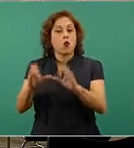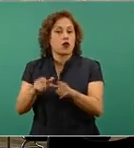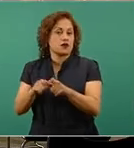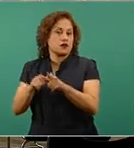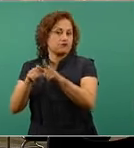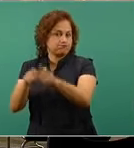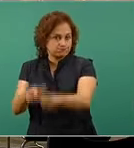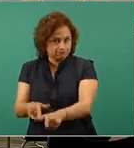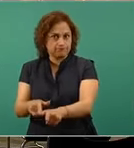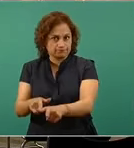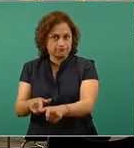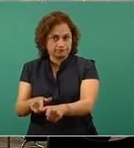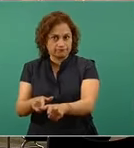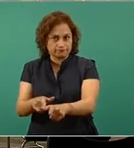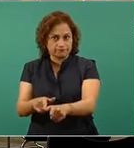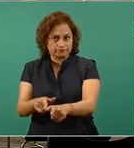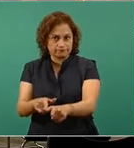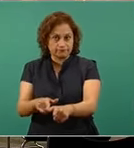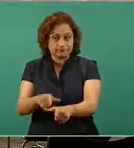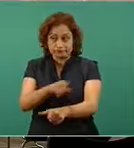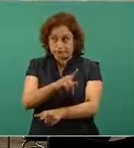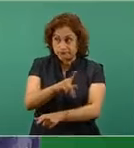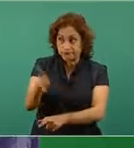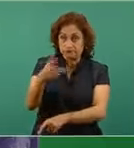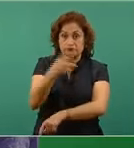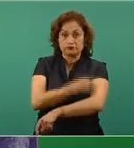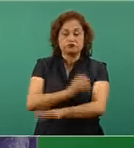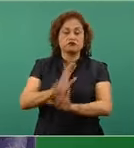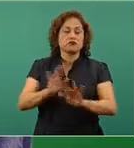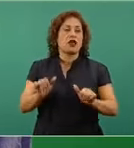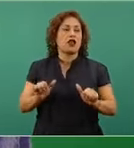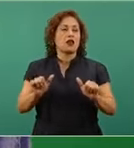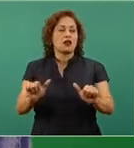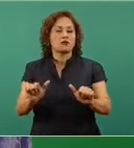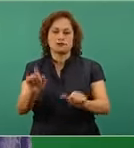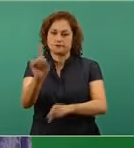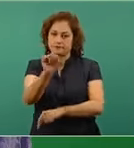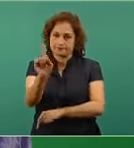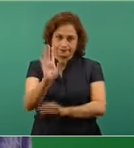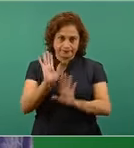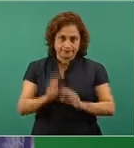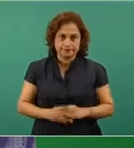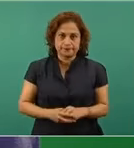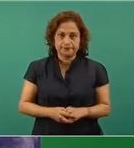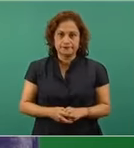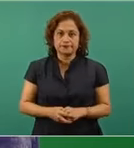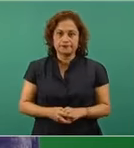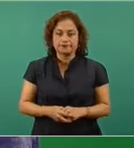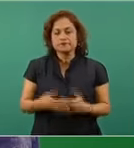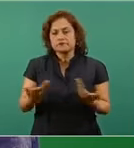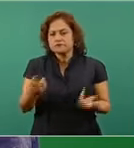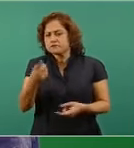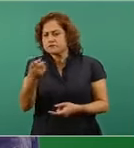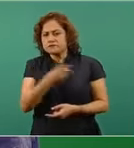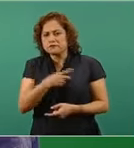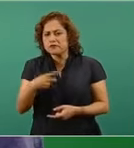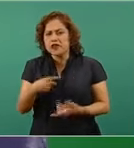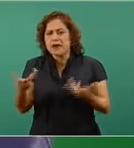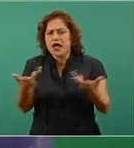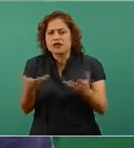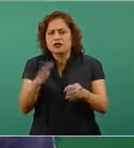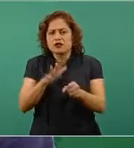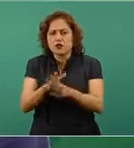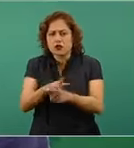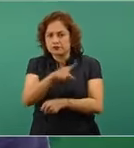ya se vacunaron totalmente protegidos. ¿Qué hay que hacer entonces? Seguir conscientes del riesgo